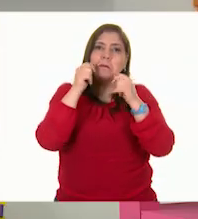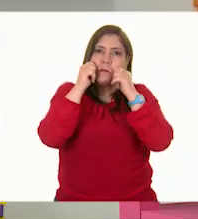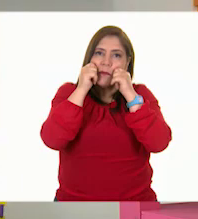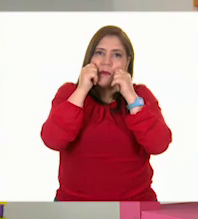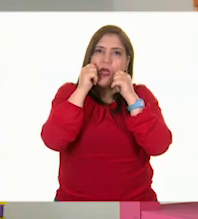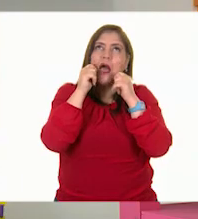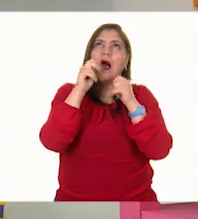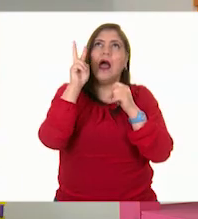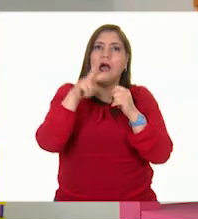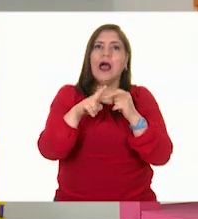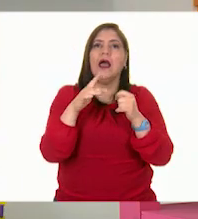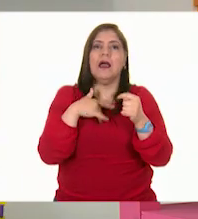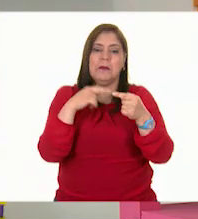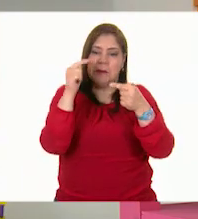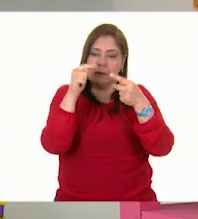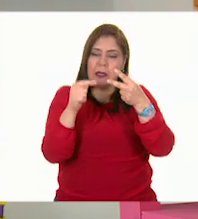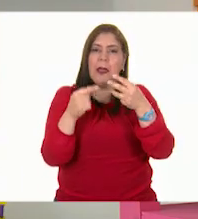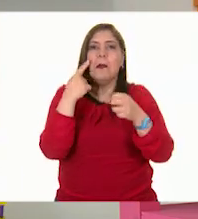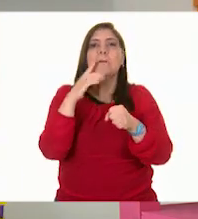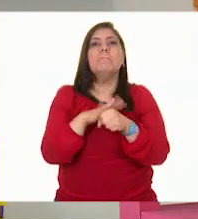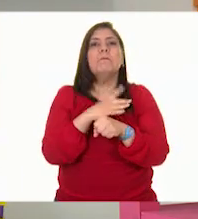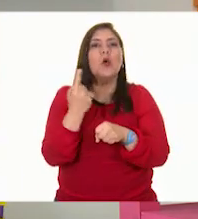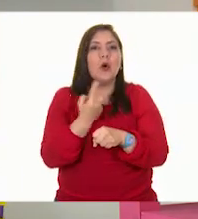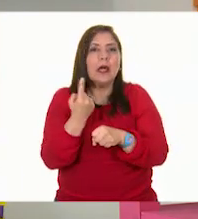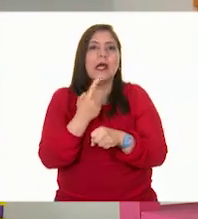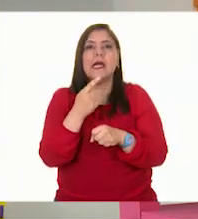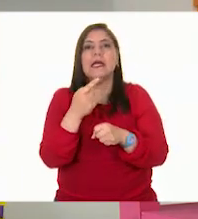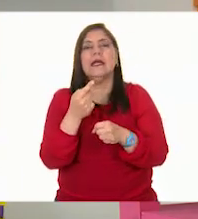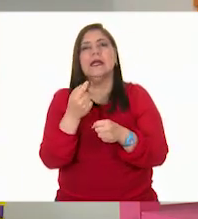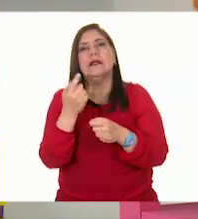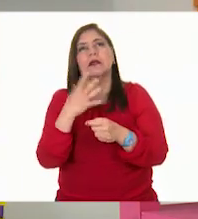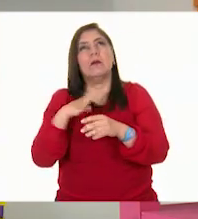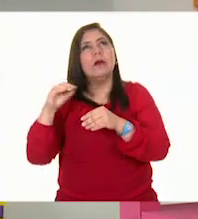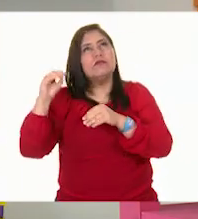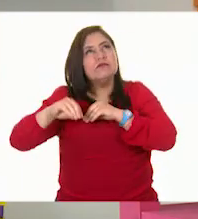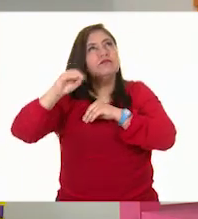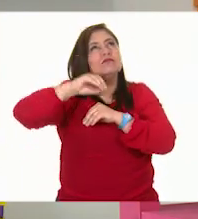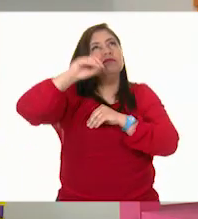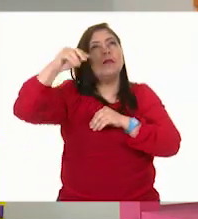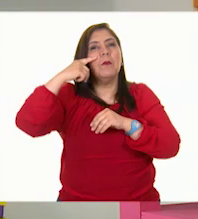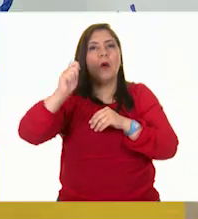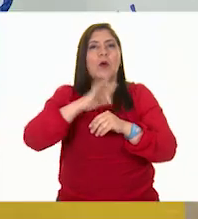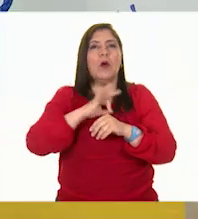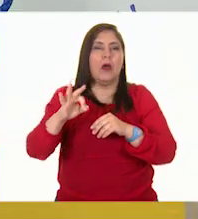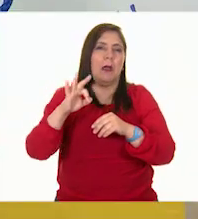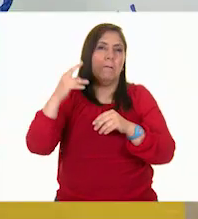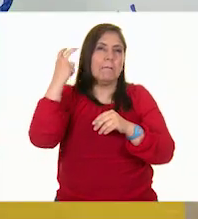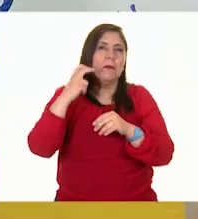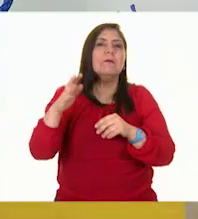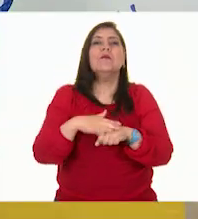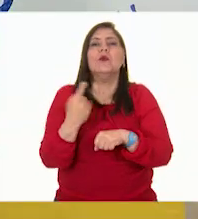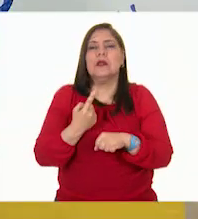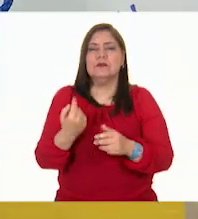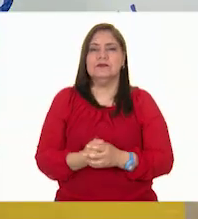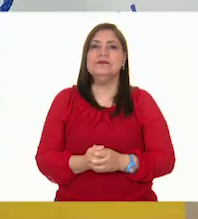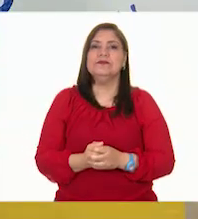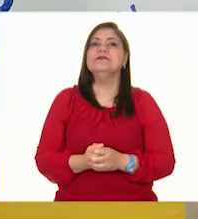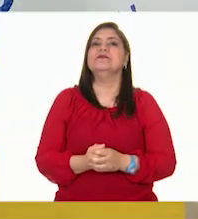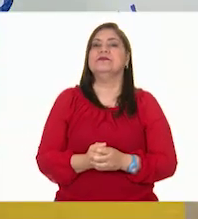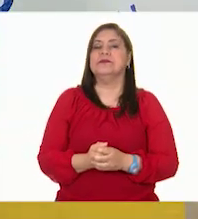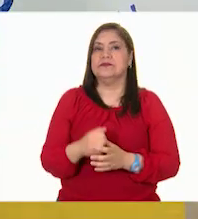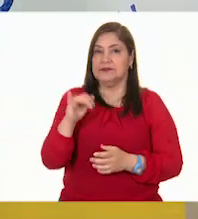mencionan muchos de los datos y las razones por las que deciden migrar o viajar a otros lugares. ¿verdad? Pero a final de cuentas